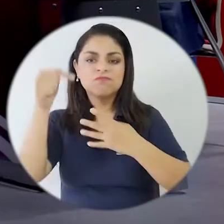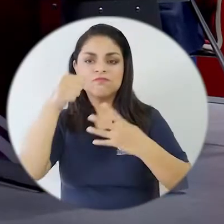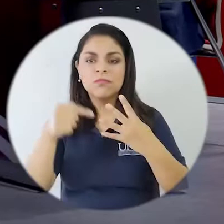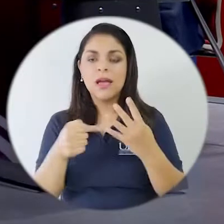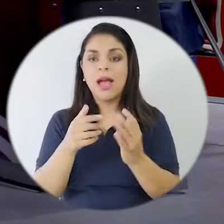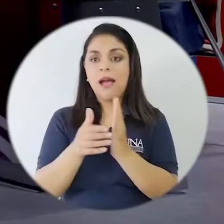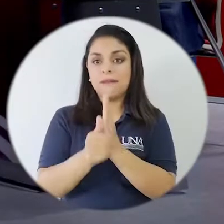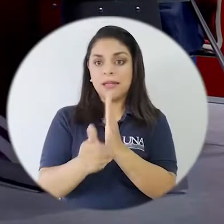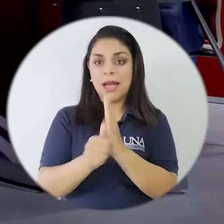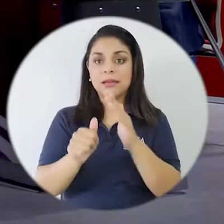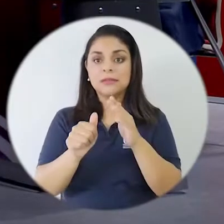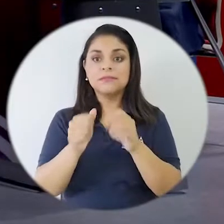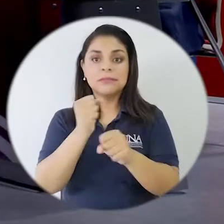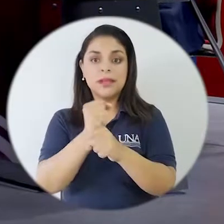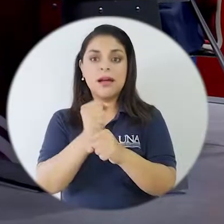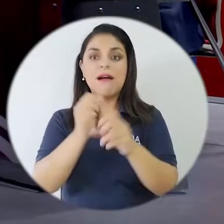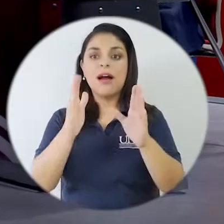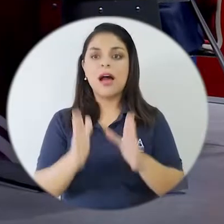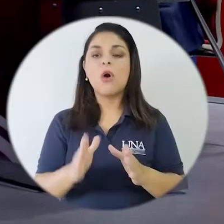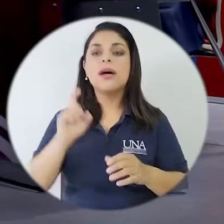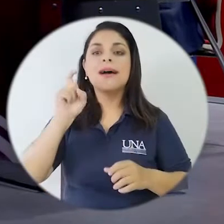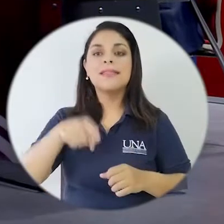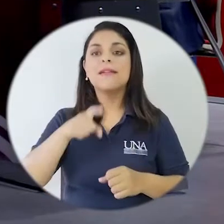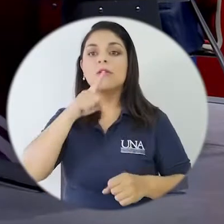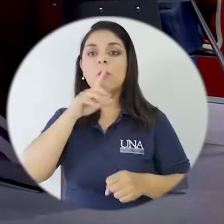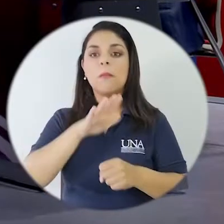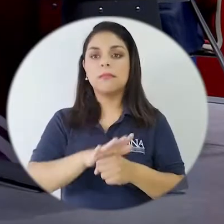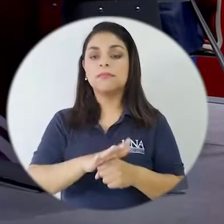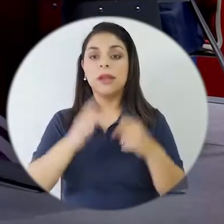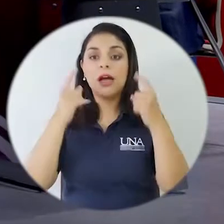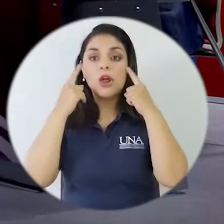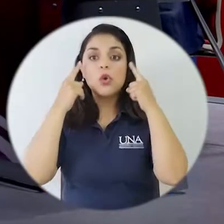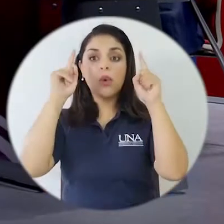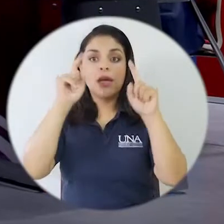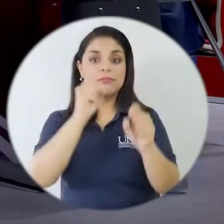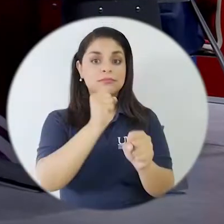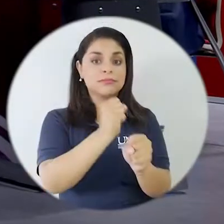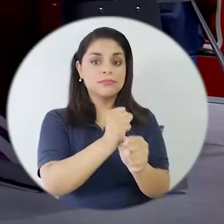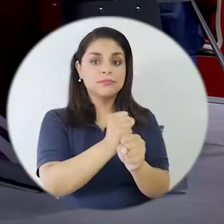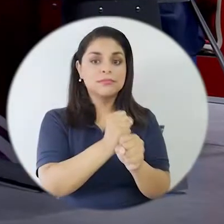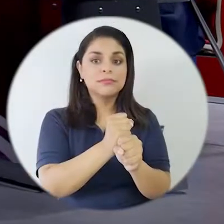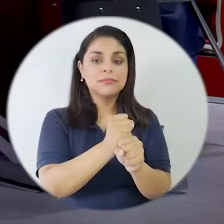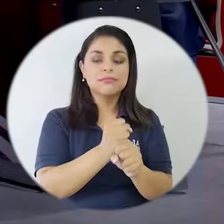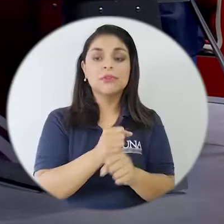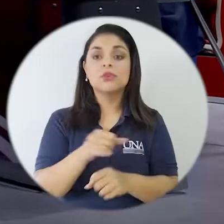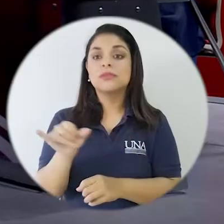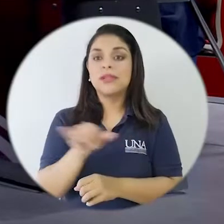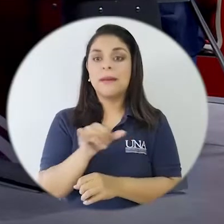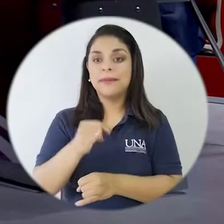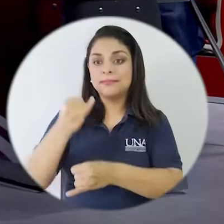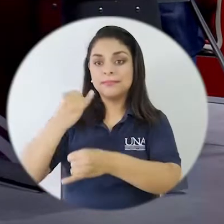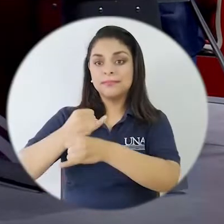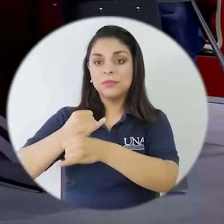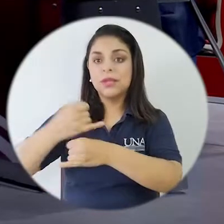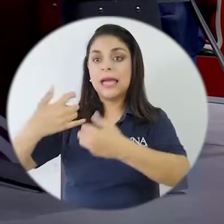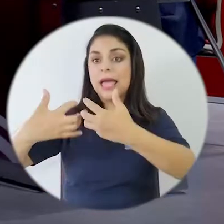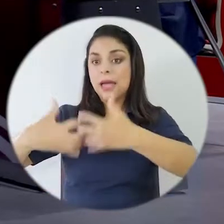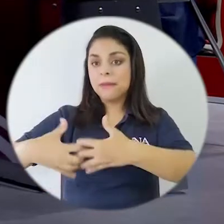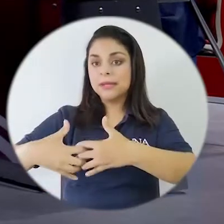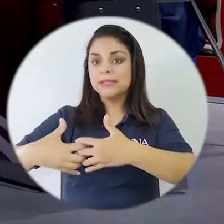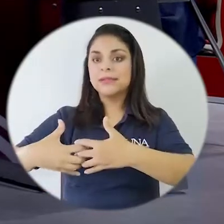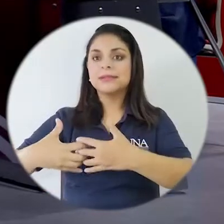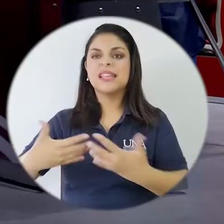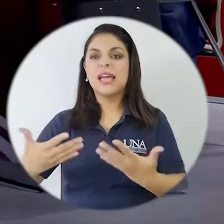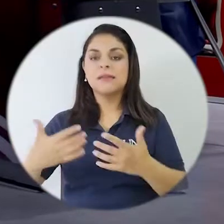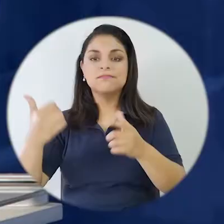cumplir para poder, por un lado, desarrollar su tarea, pero por otro lado, las instituciones y las empresas generar los mecanismos